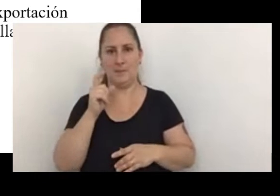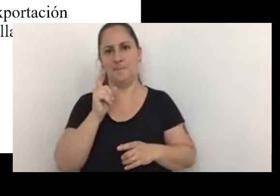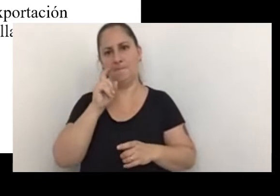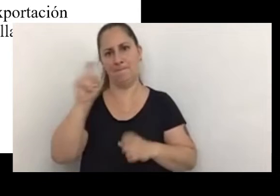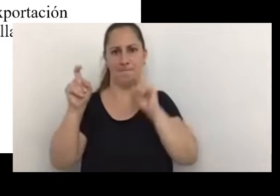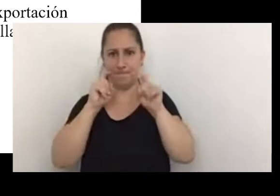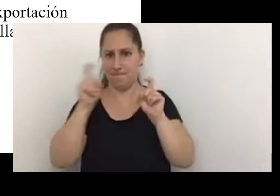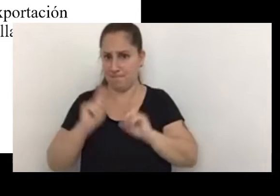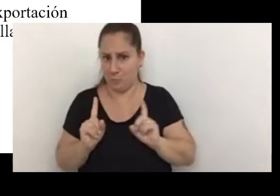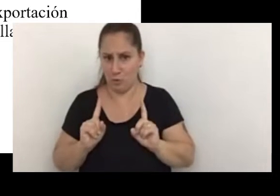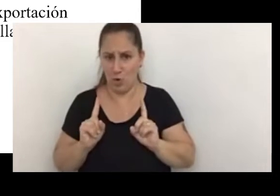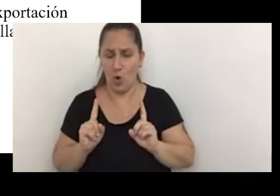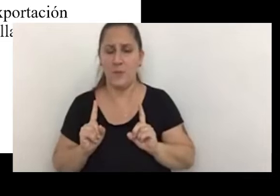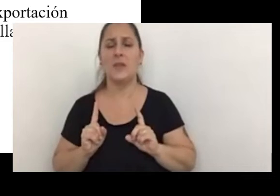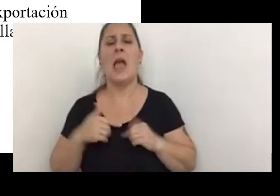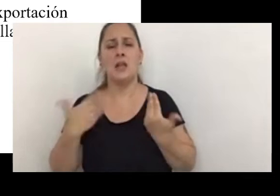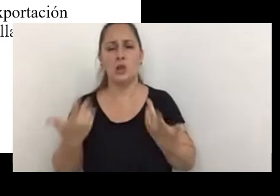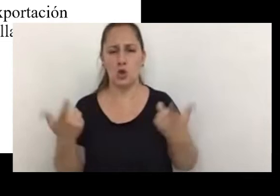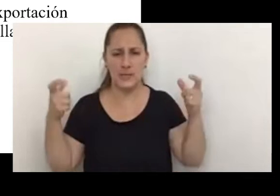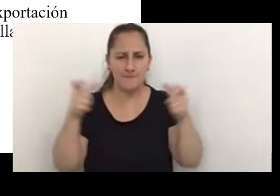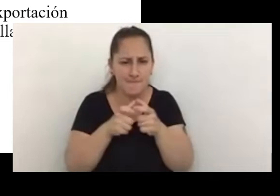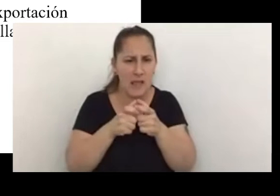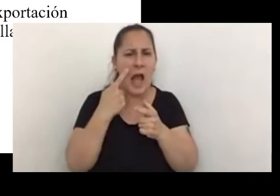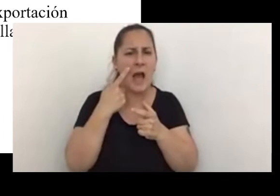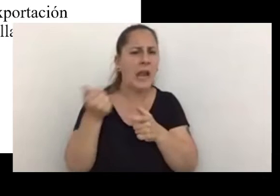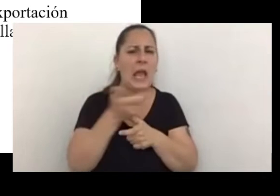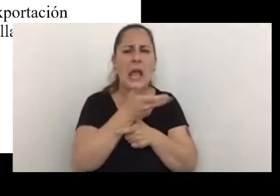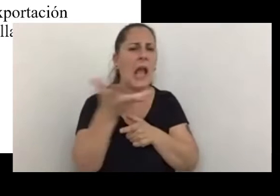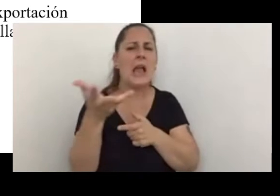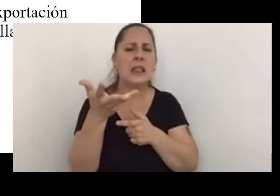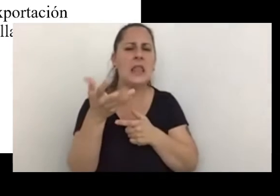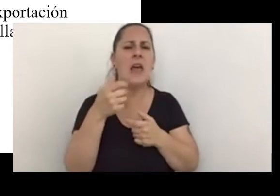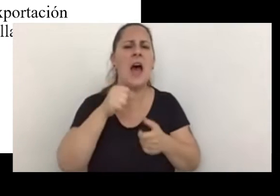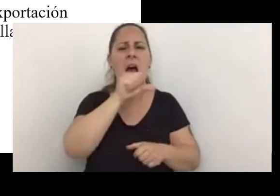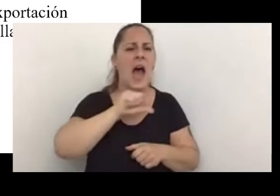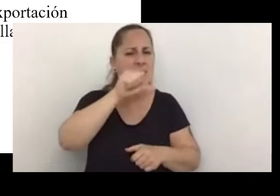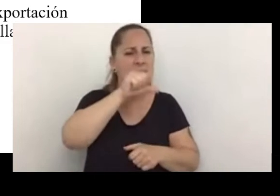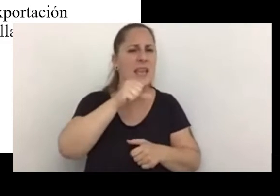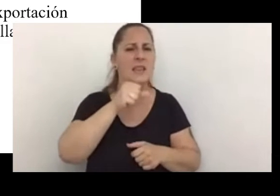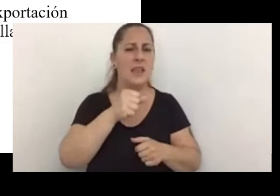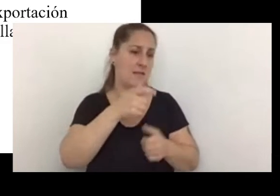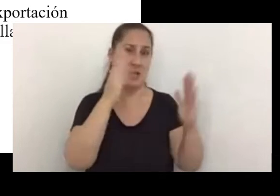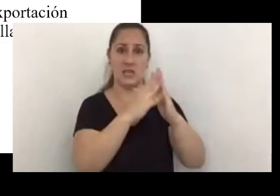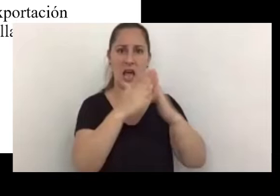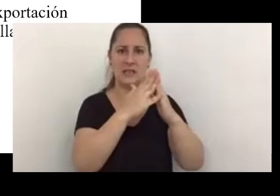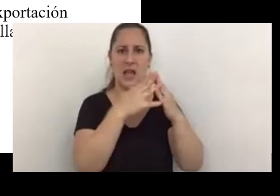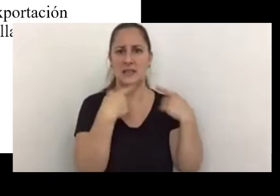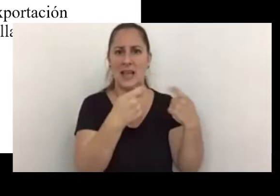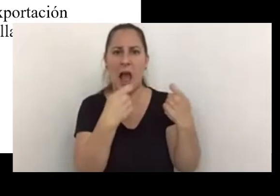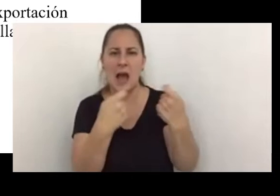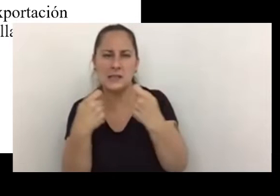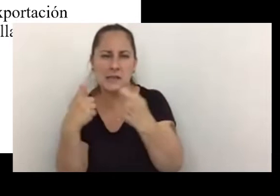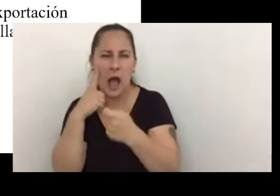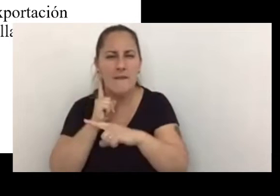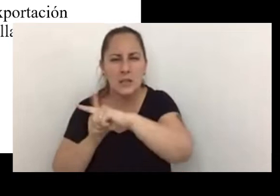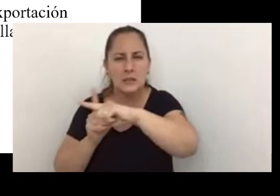impuesto, auditaban las cantidades de aceite de cocina que se consumían en las casas, en los hogares, y